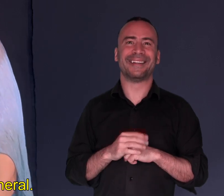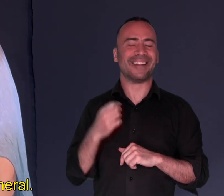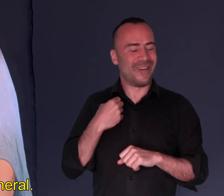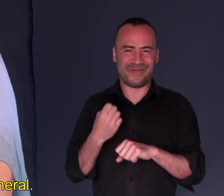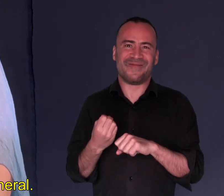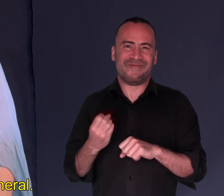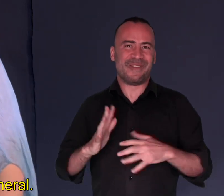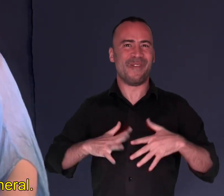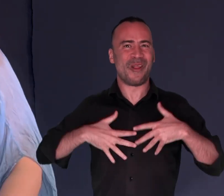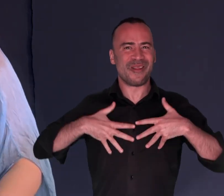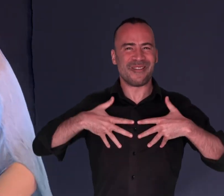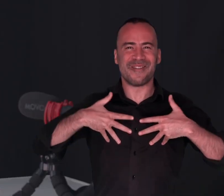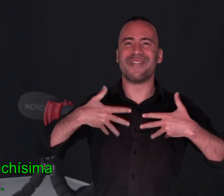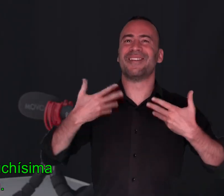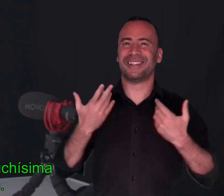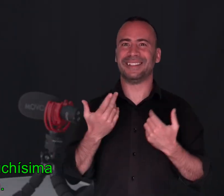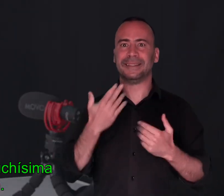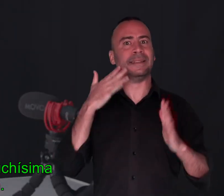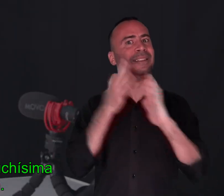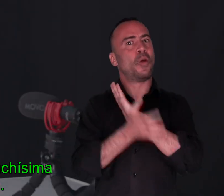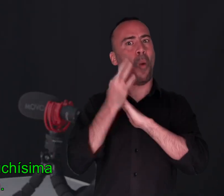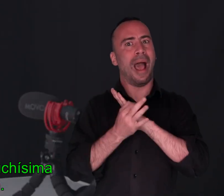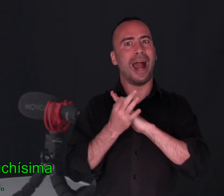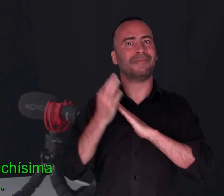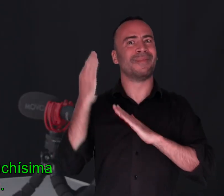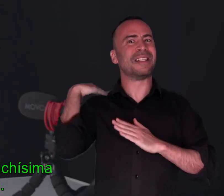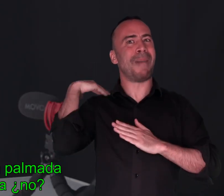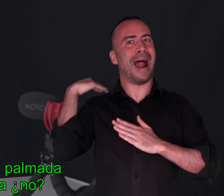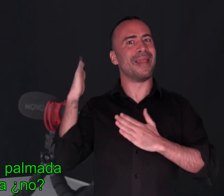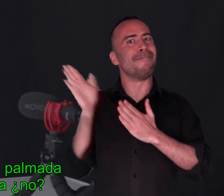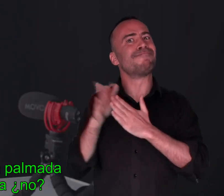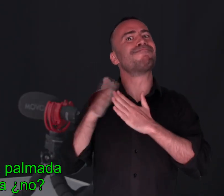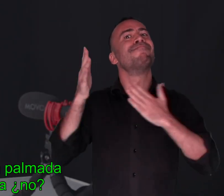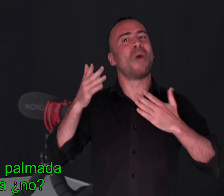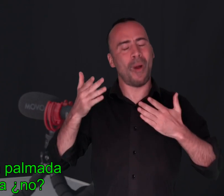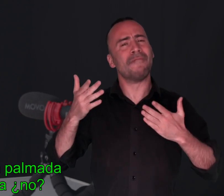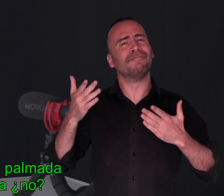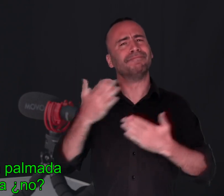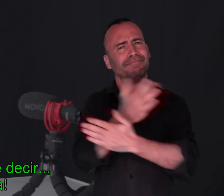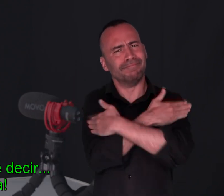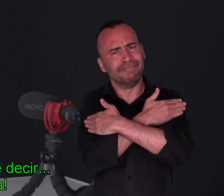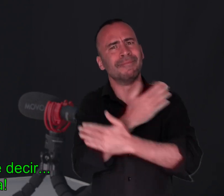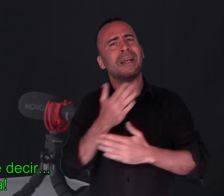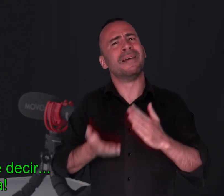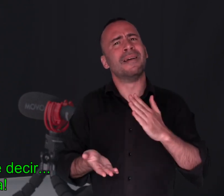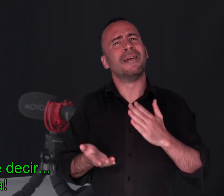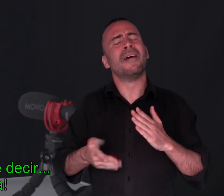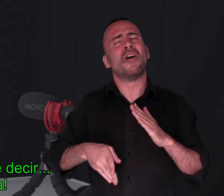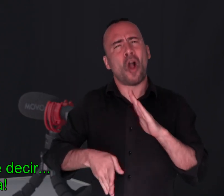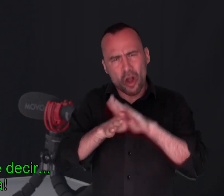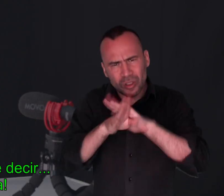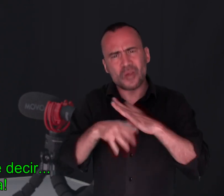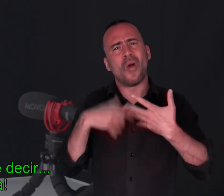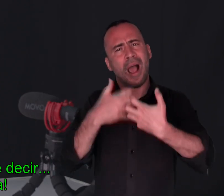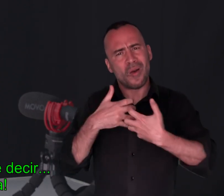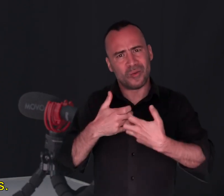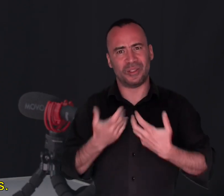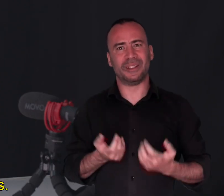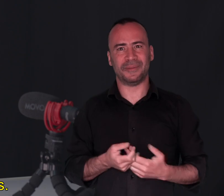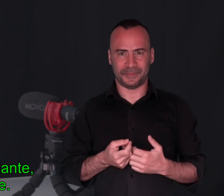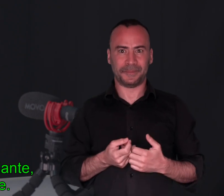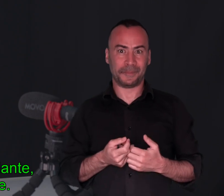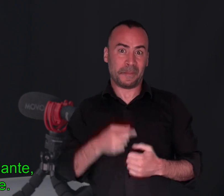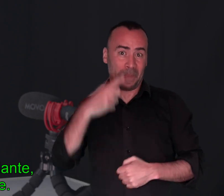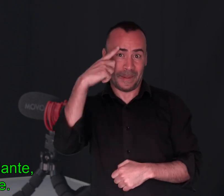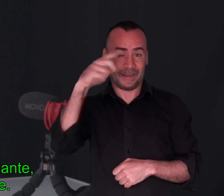elor era general y me hizo muchísima ilusión y es como una palmada en la espalda no un abrazo de decir venga